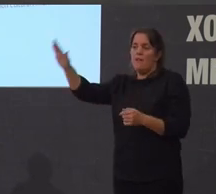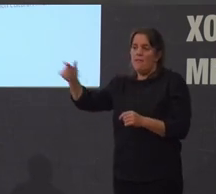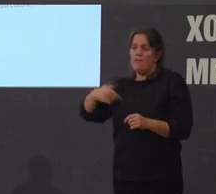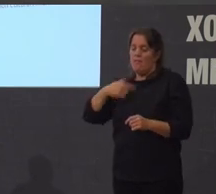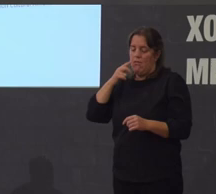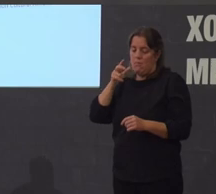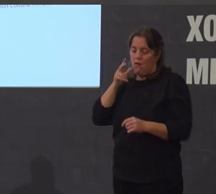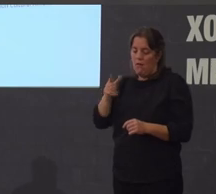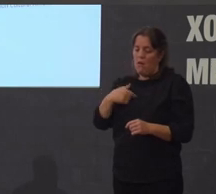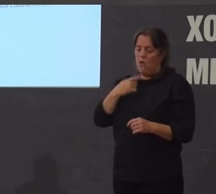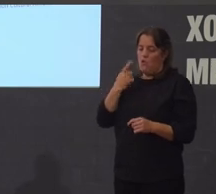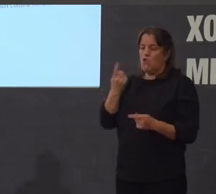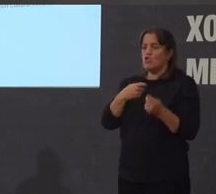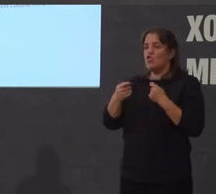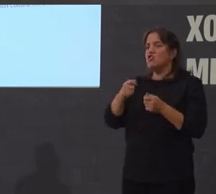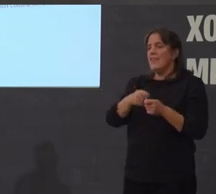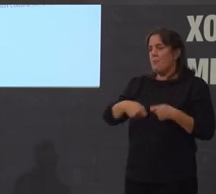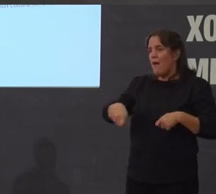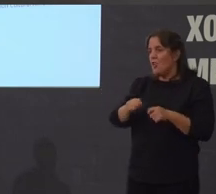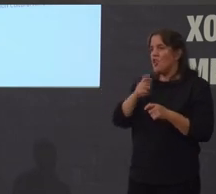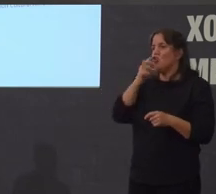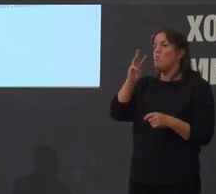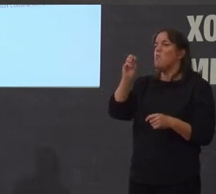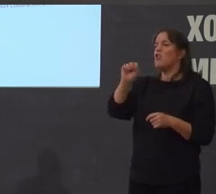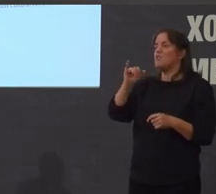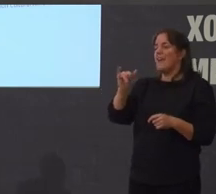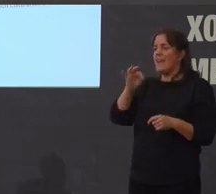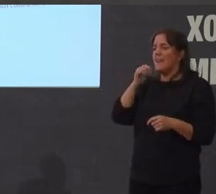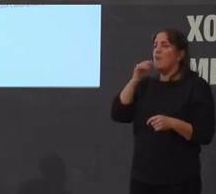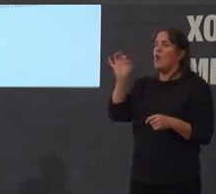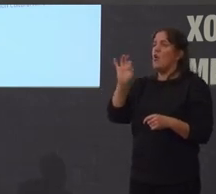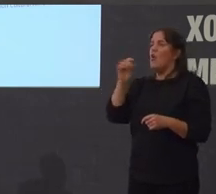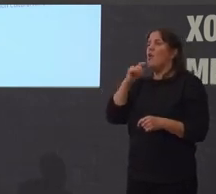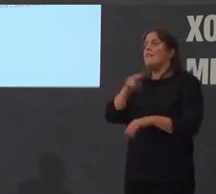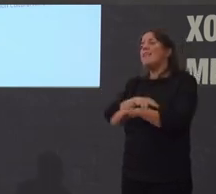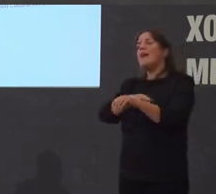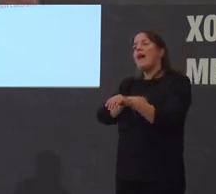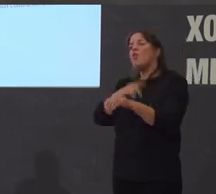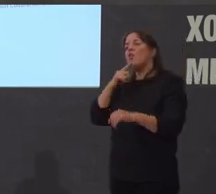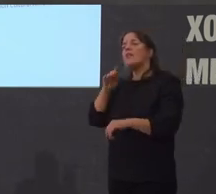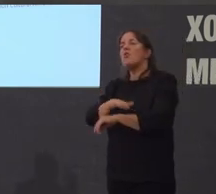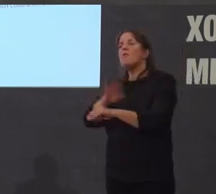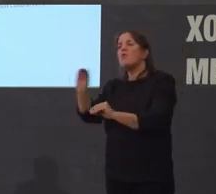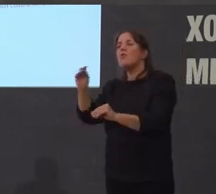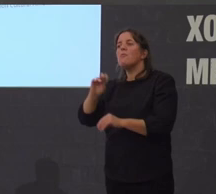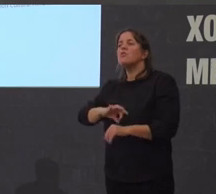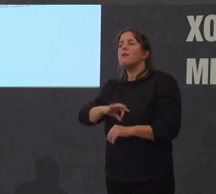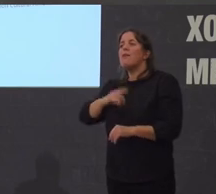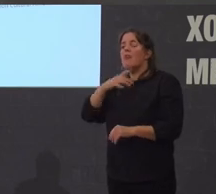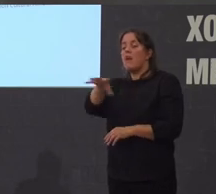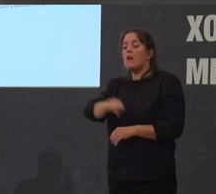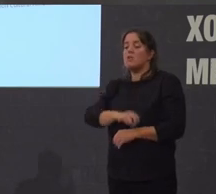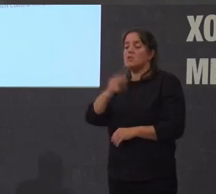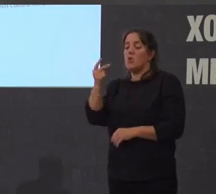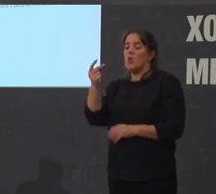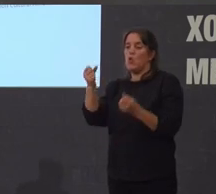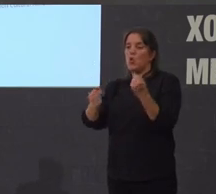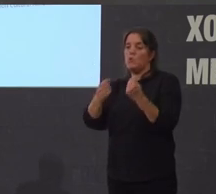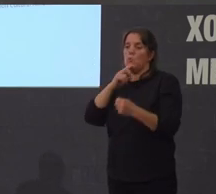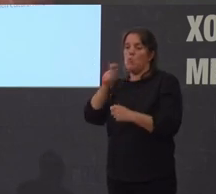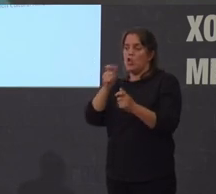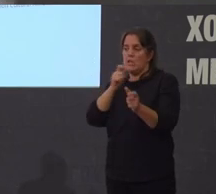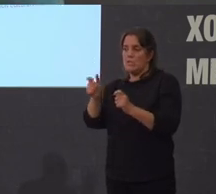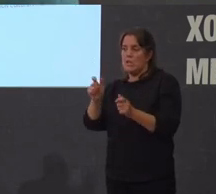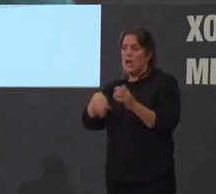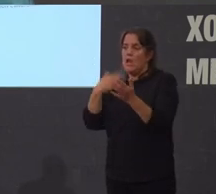debido a conservar esos por tanto el delegado del gobernador de pontevedra le encanta el segundo coche claro que protesta